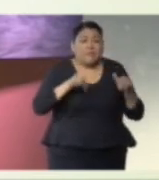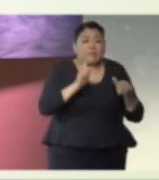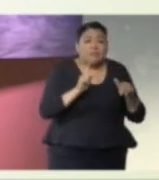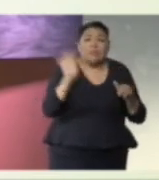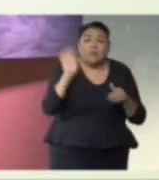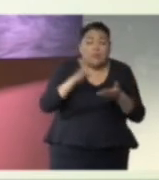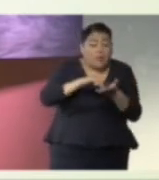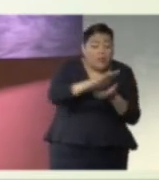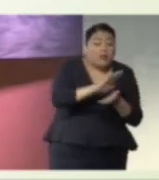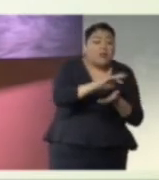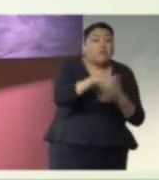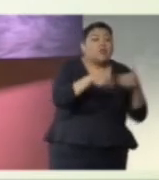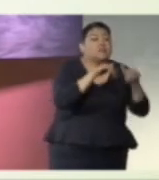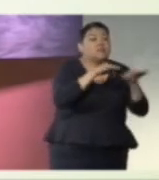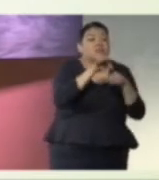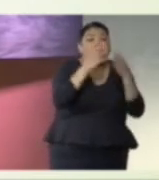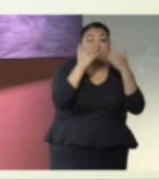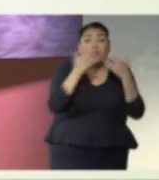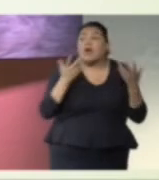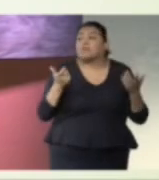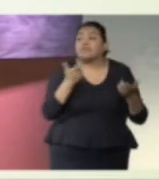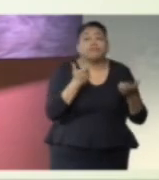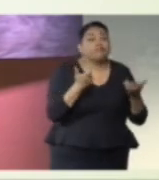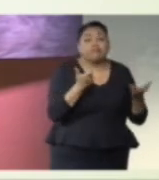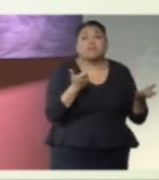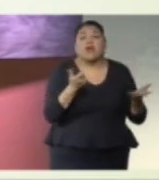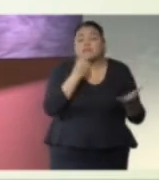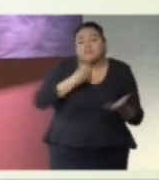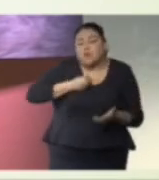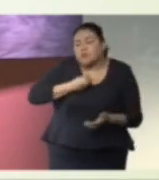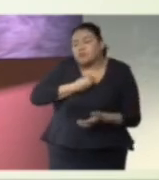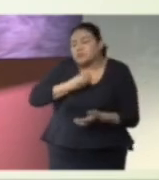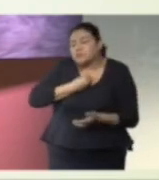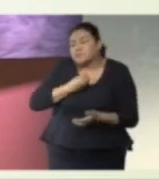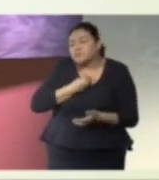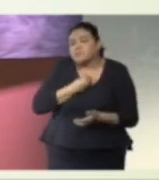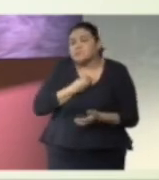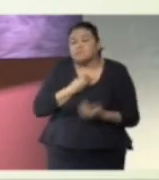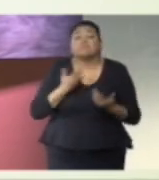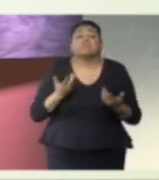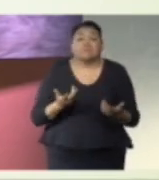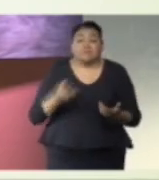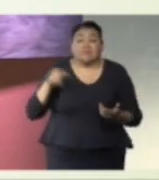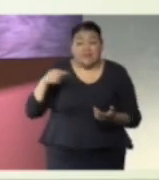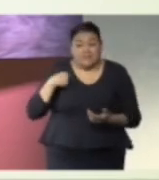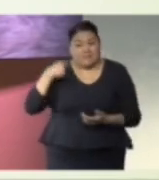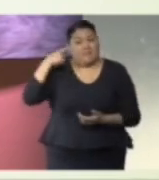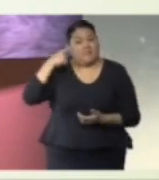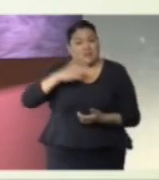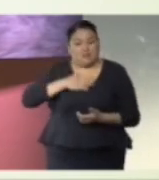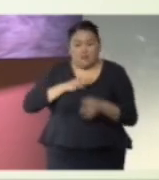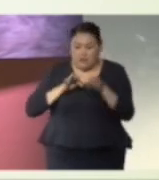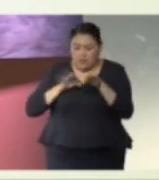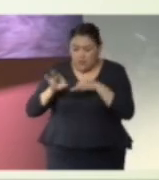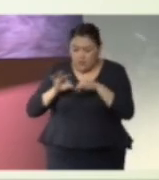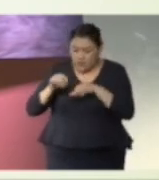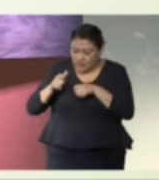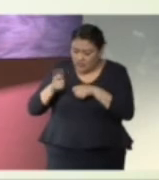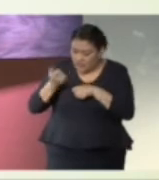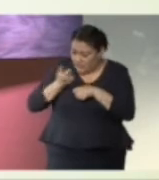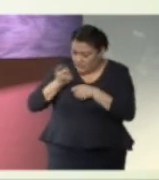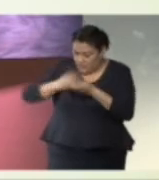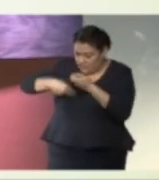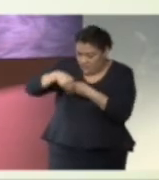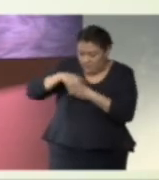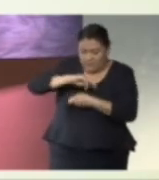ese empleo. Porque finalmente se considera, pues, qué es lo que te acerca a la posibilidad de